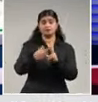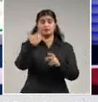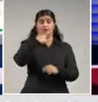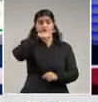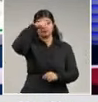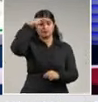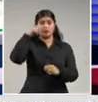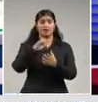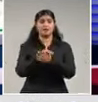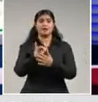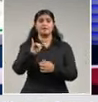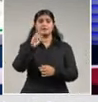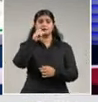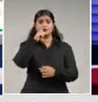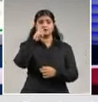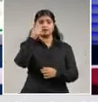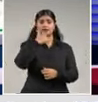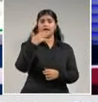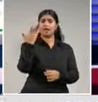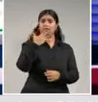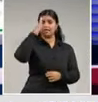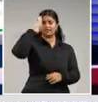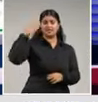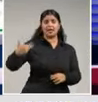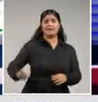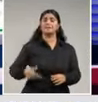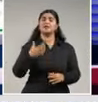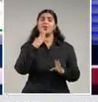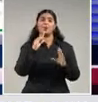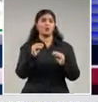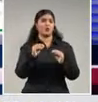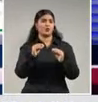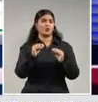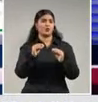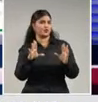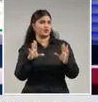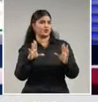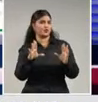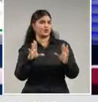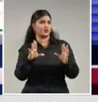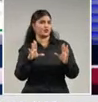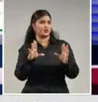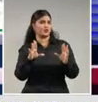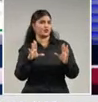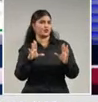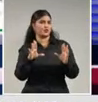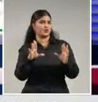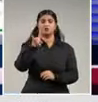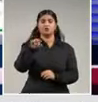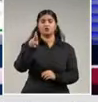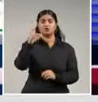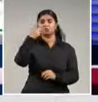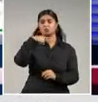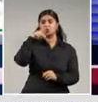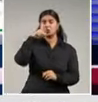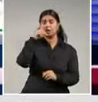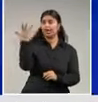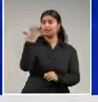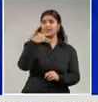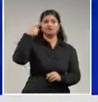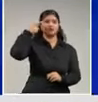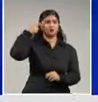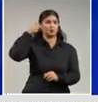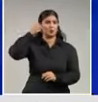doy la bienvenida, como cada semana, al doctor Francisco Durán García, director nacional de epidemiología del Ministerio de Salud Pública.